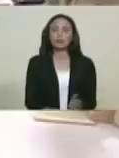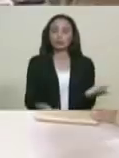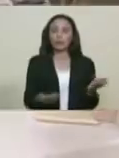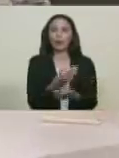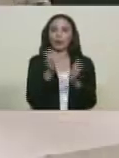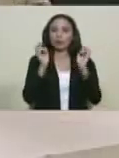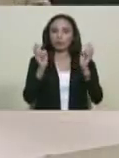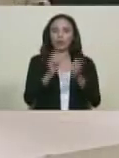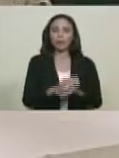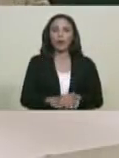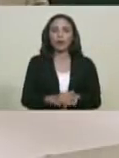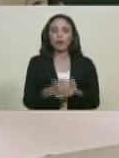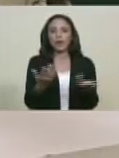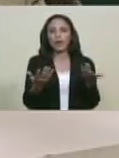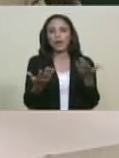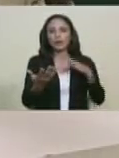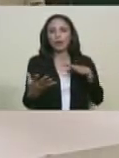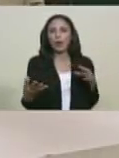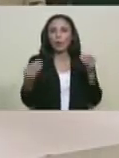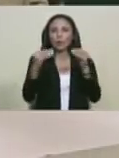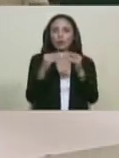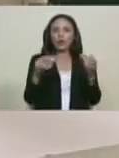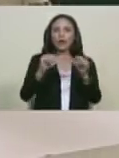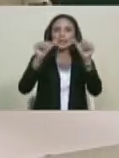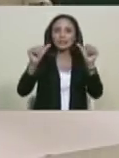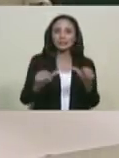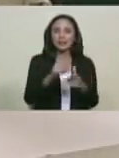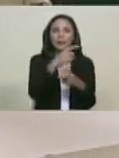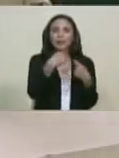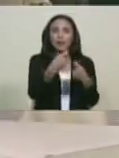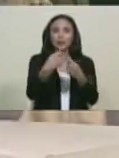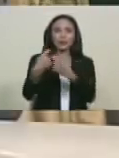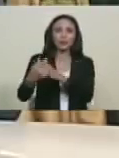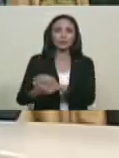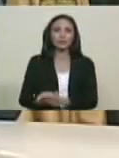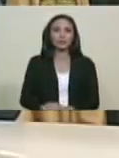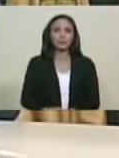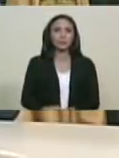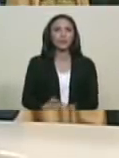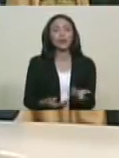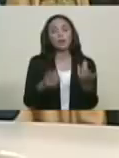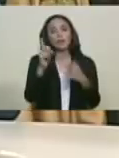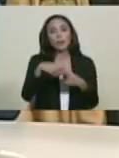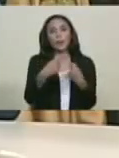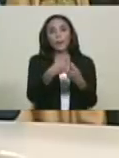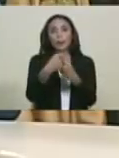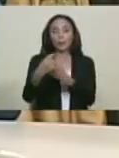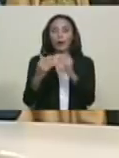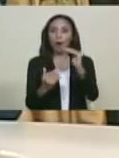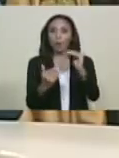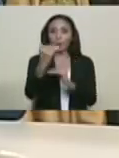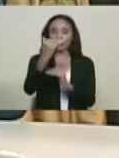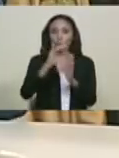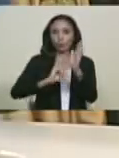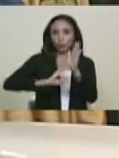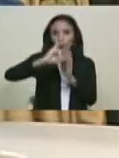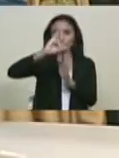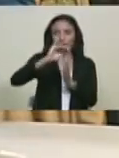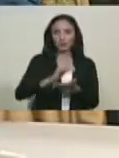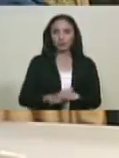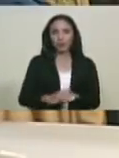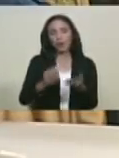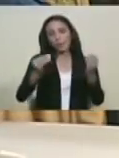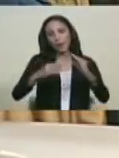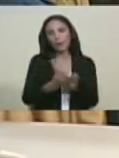tema del anclaje del nuevo sistema salarial y del nuevo sistema de fijación de precios al